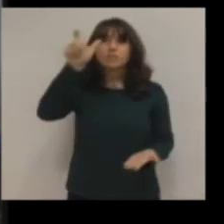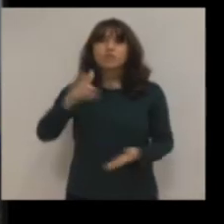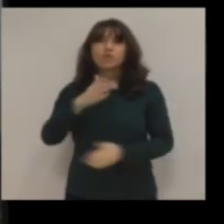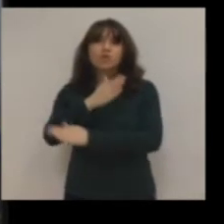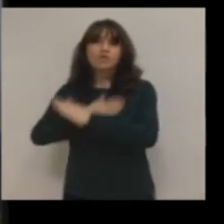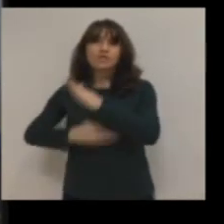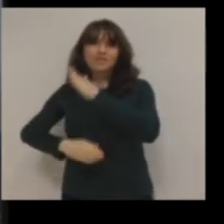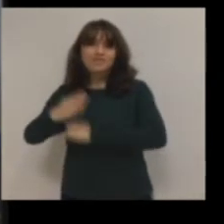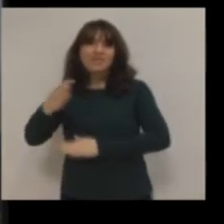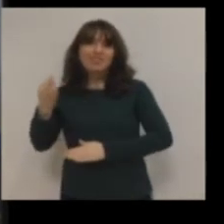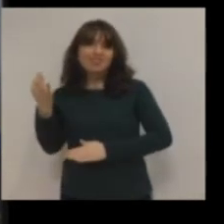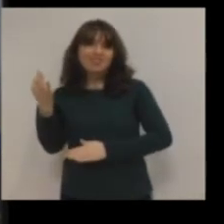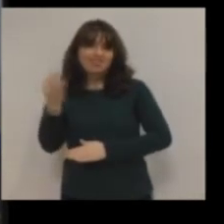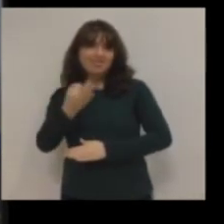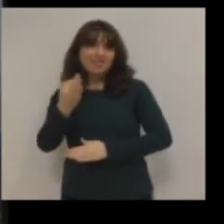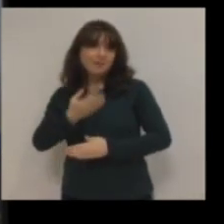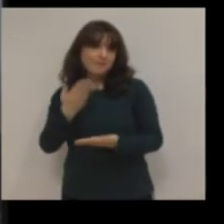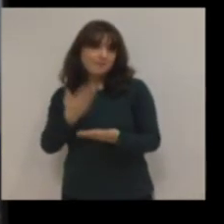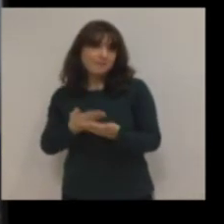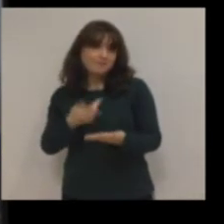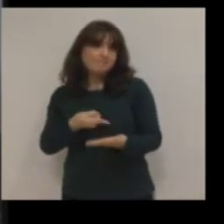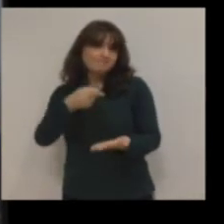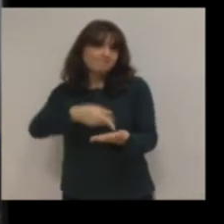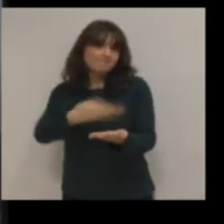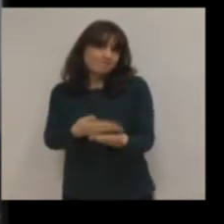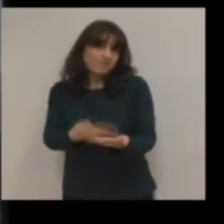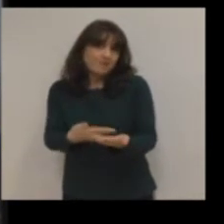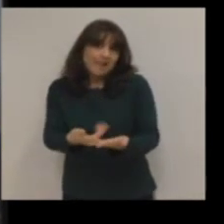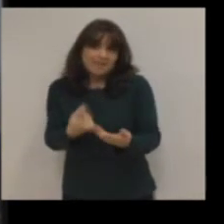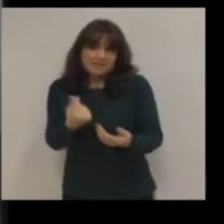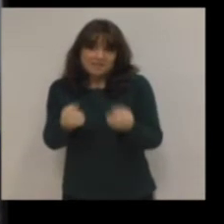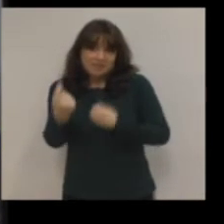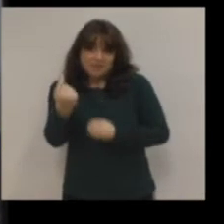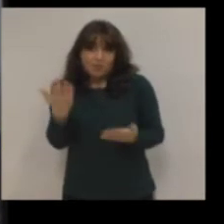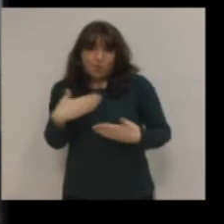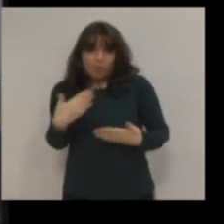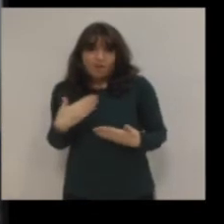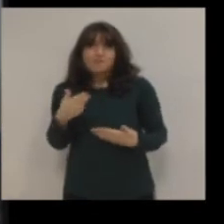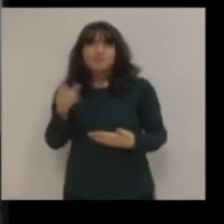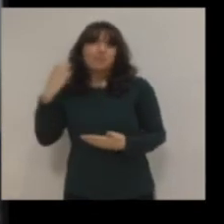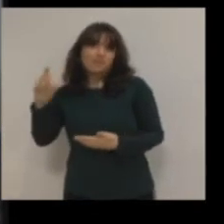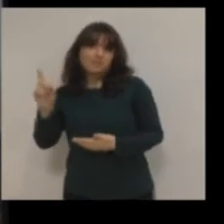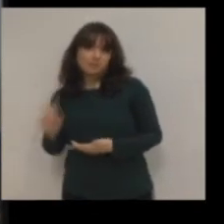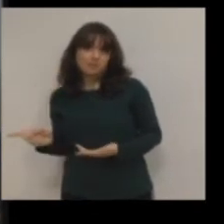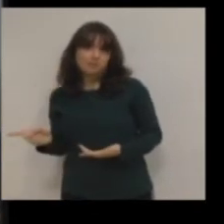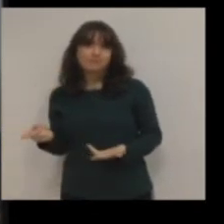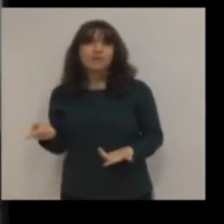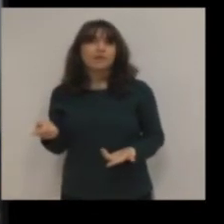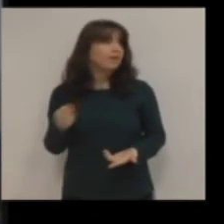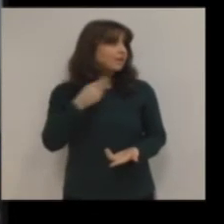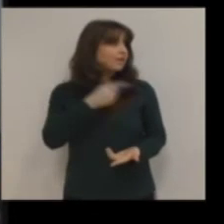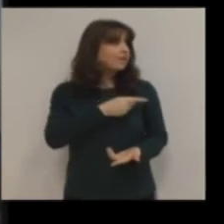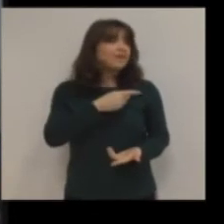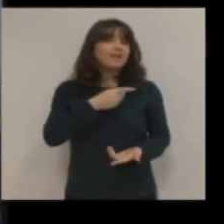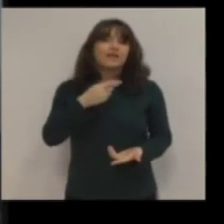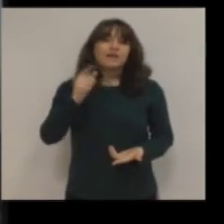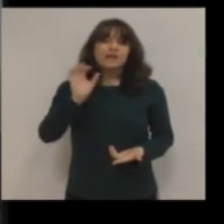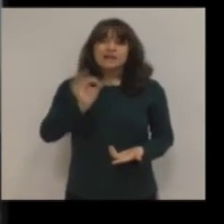tiene que alegar que no tiene una economía suficiente. Pero yo me refiero que esa noticia